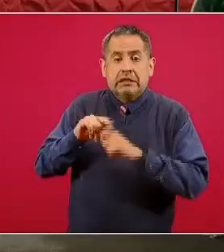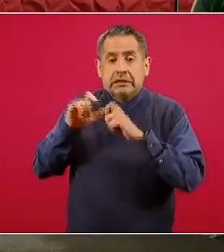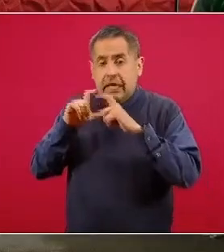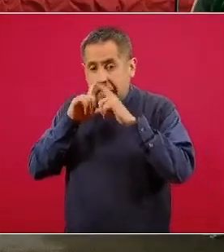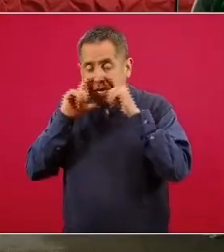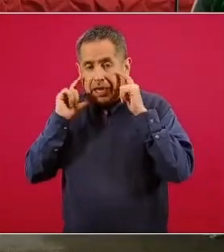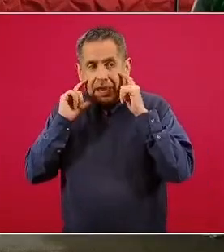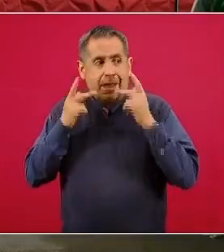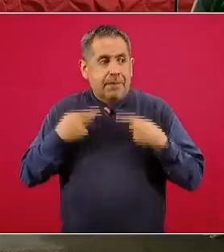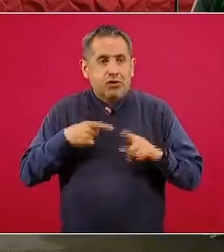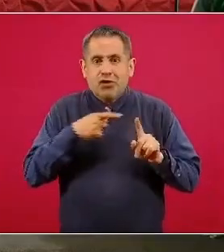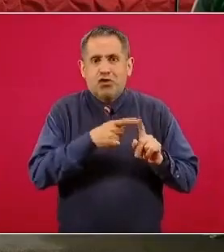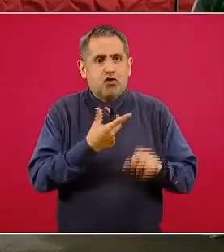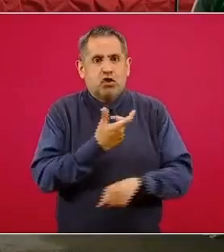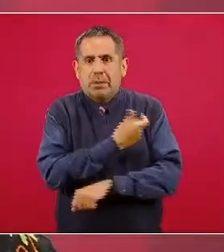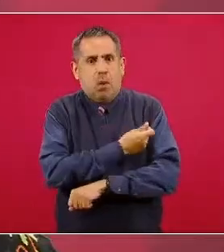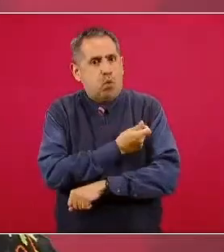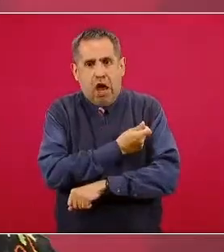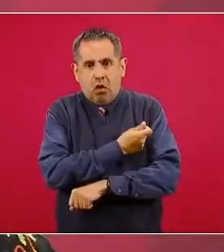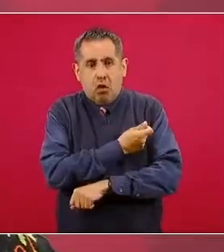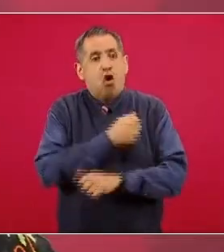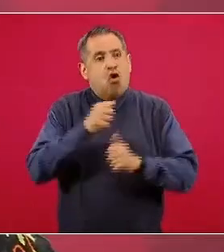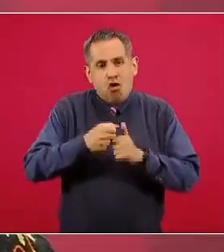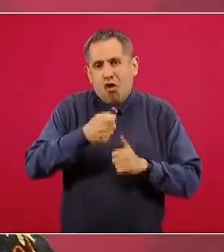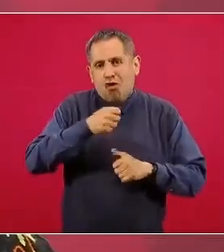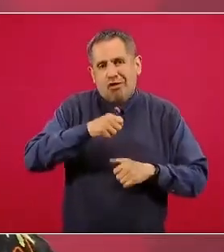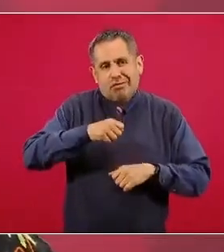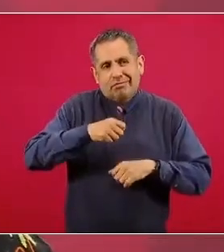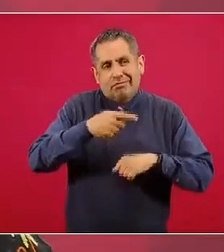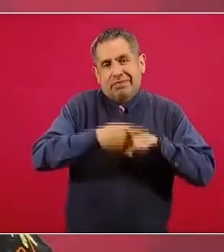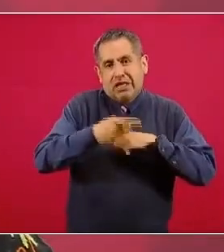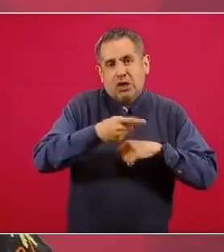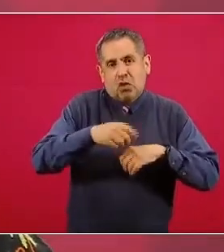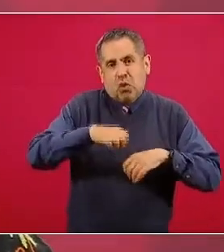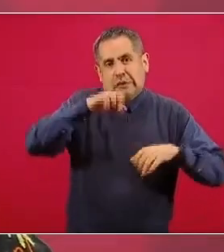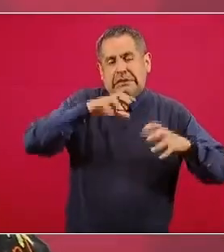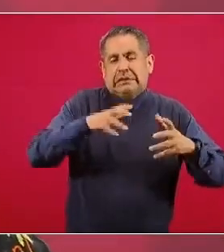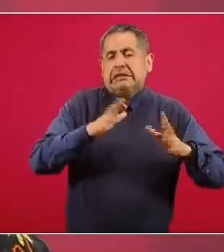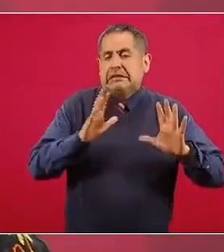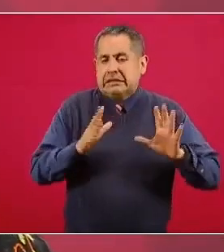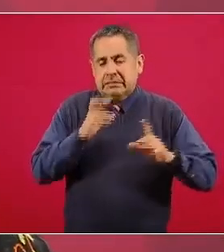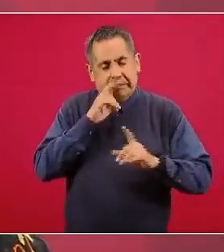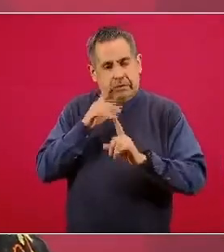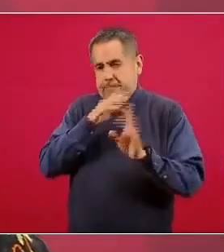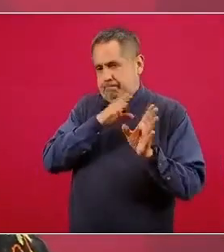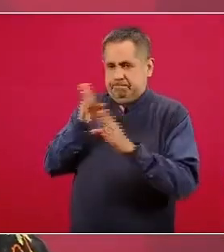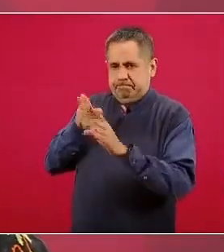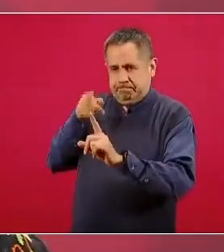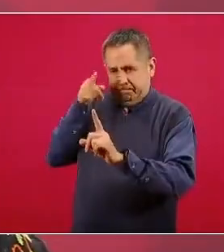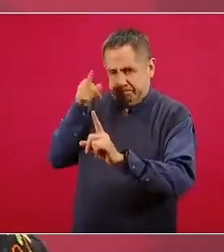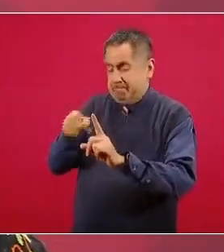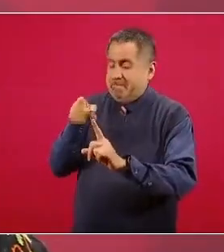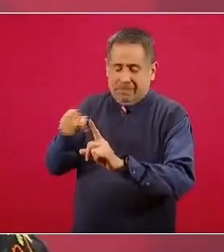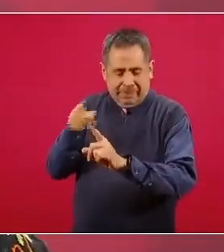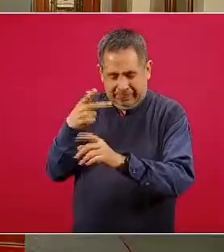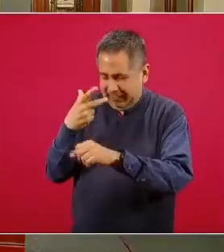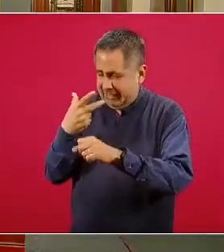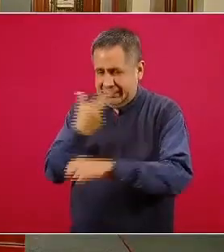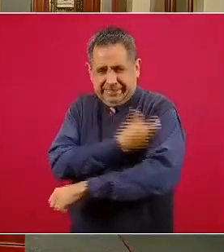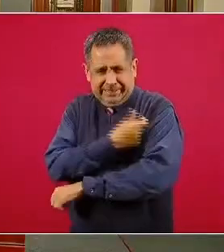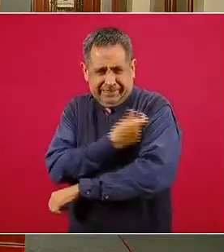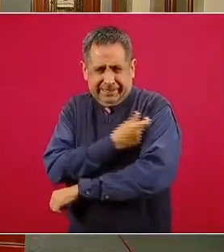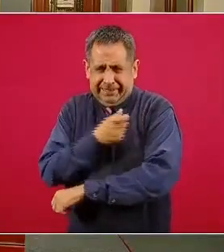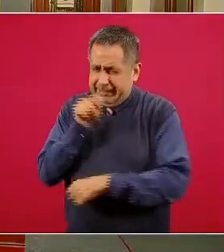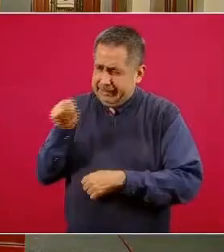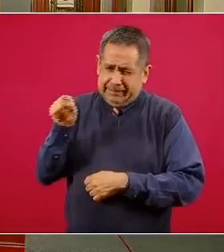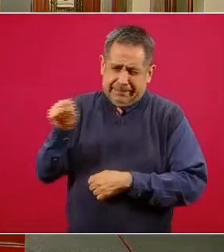personas no vacunadas y que estaban en grupo de riesgo. Entonces, nuestro reto es tirar exactamente, vacunar a la